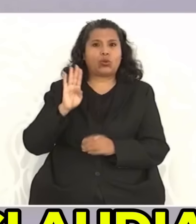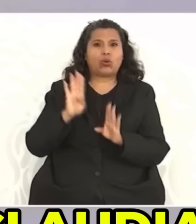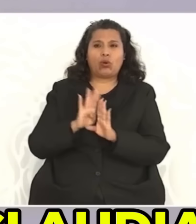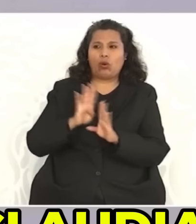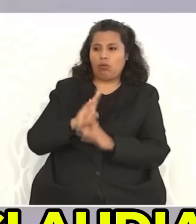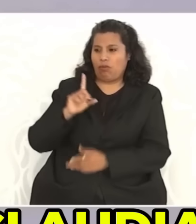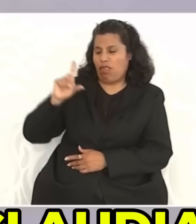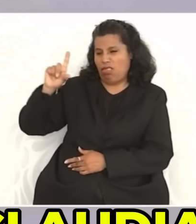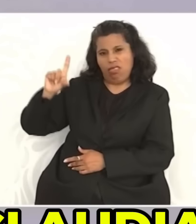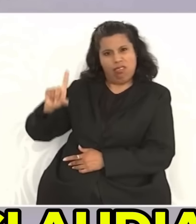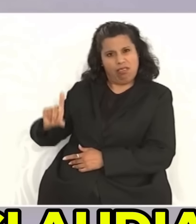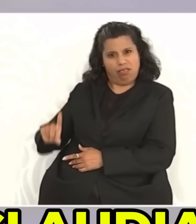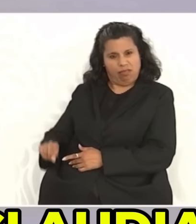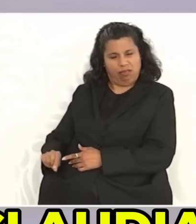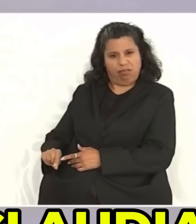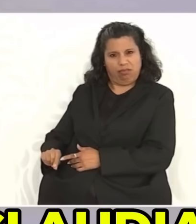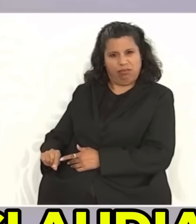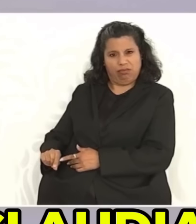fuera menos.